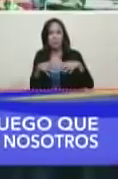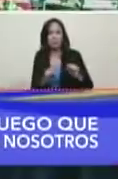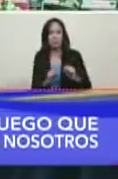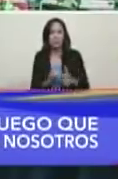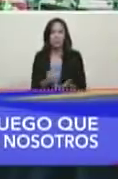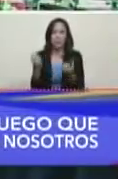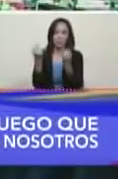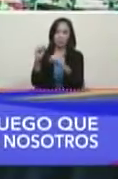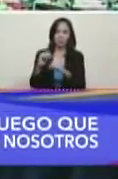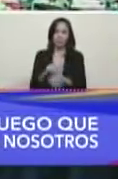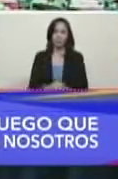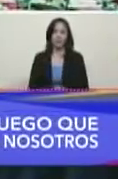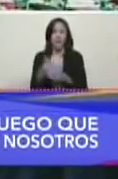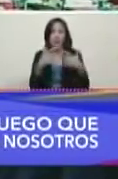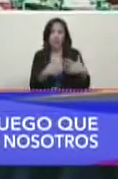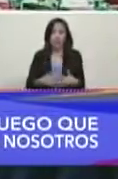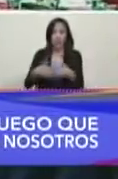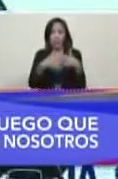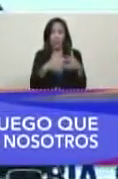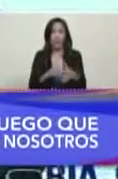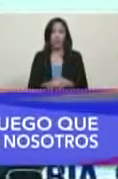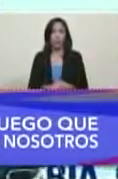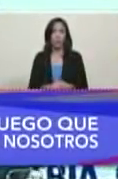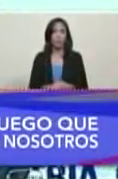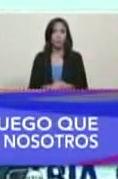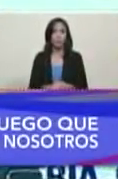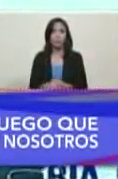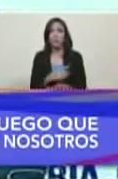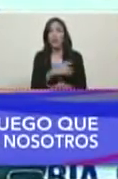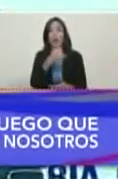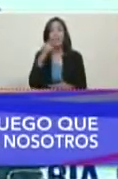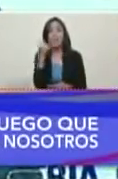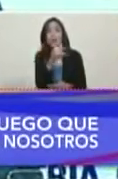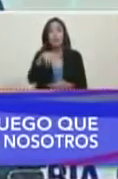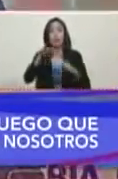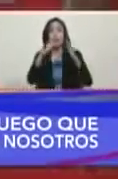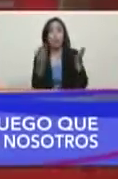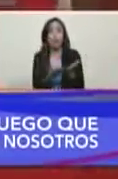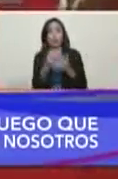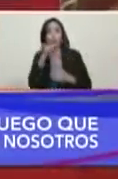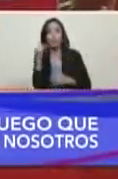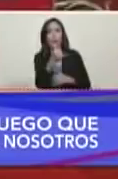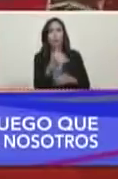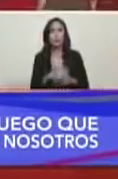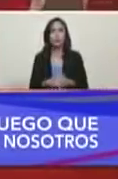al intervencionismo imperialista, y lo denuncio ante los pueblos del mundo.